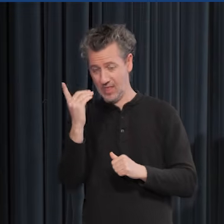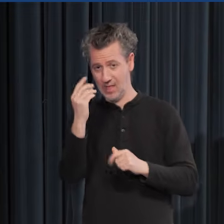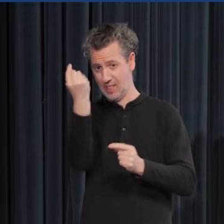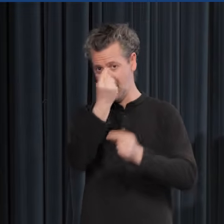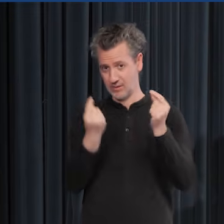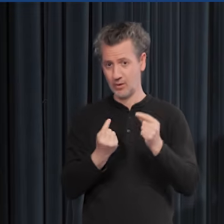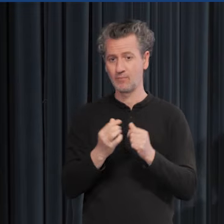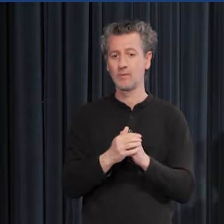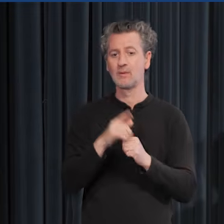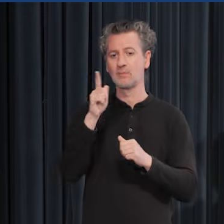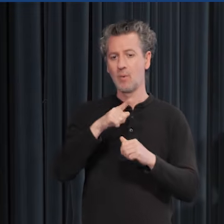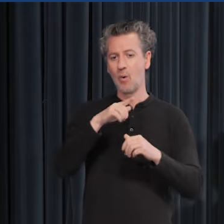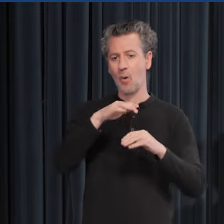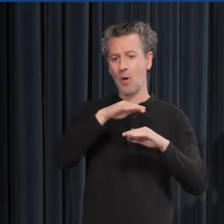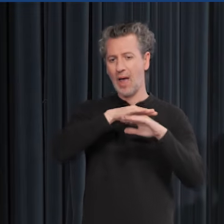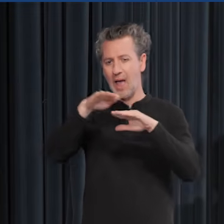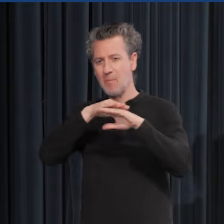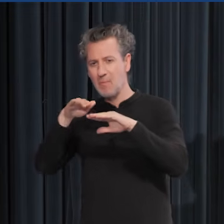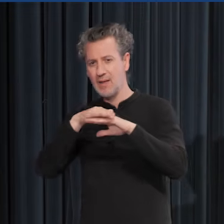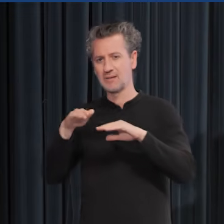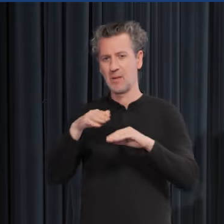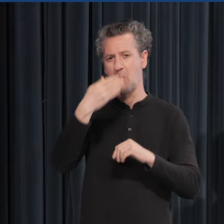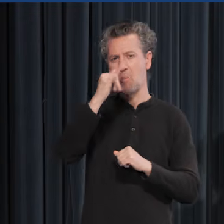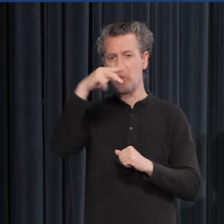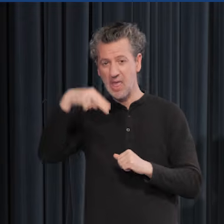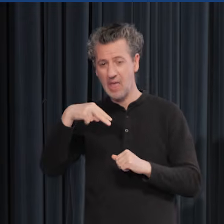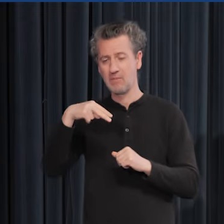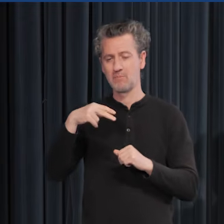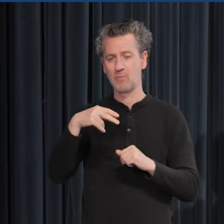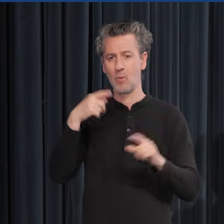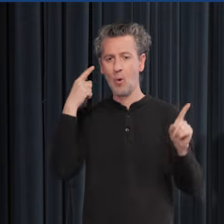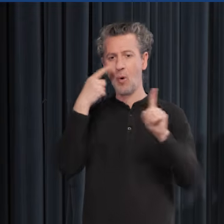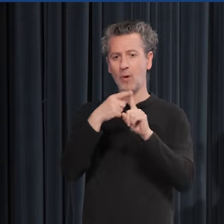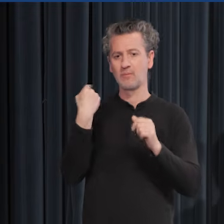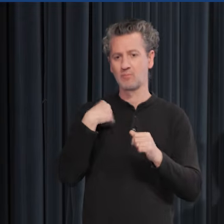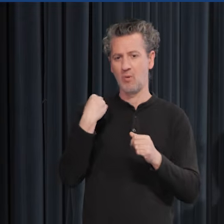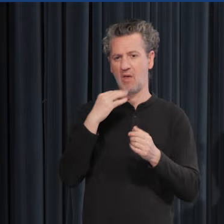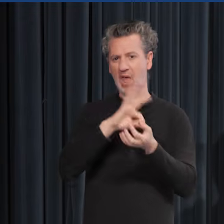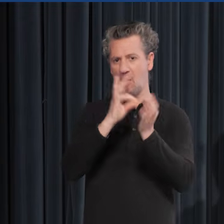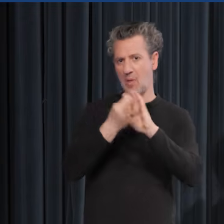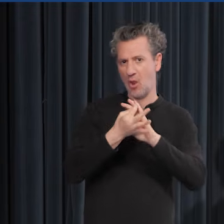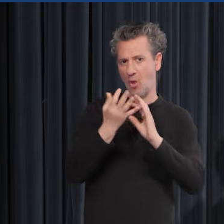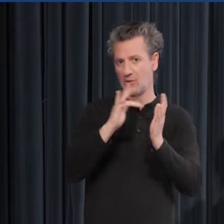la información en capas con el BIM para poder llegar a esos gemelos digitales,